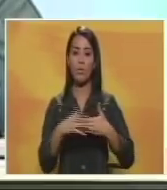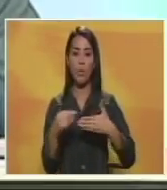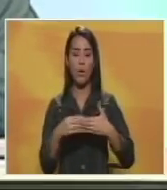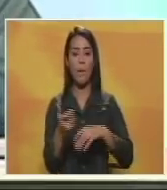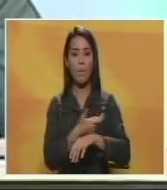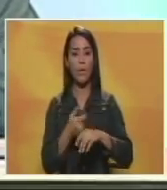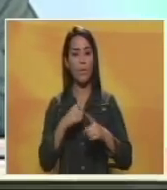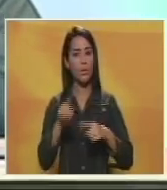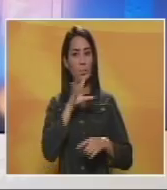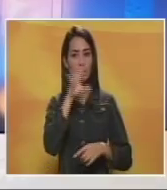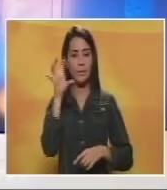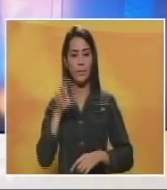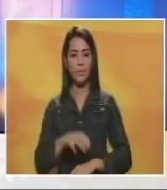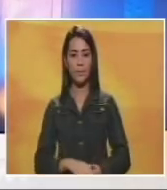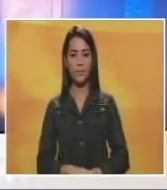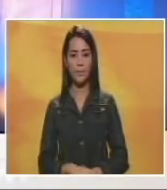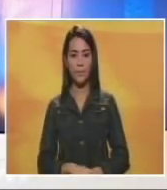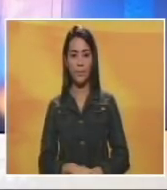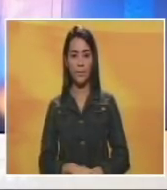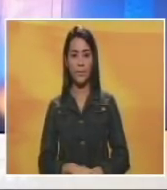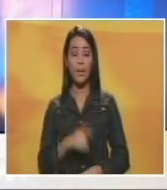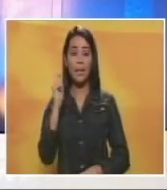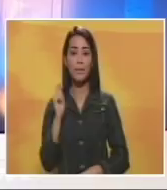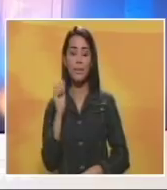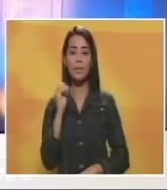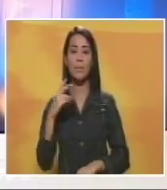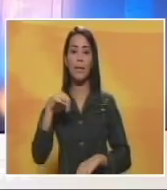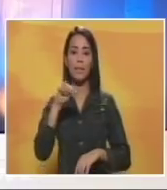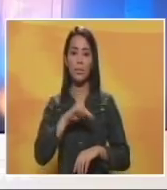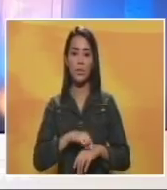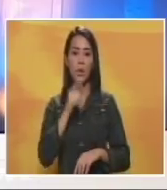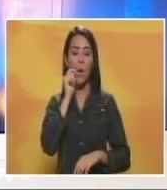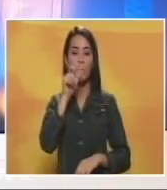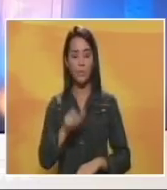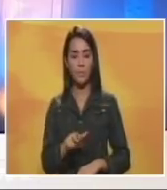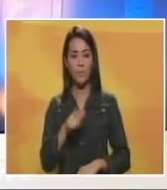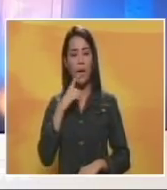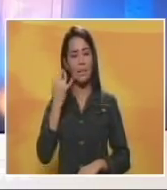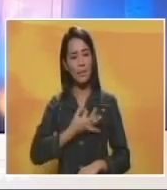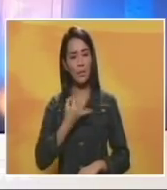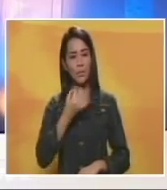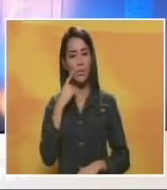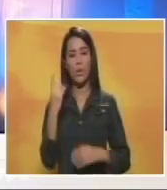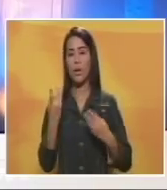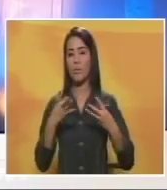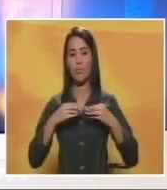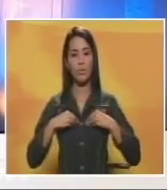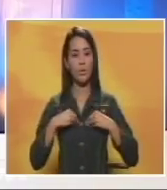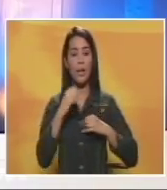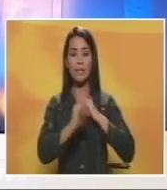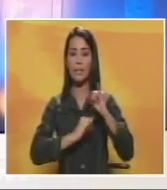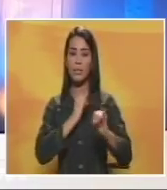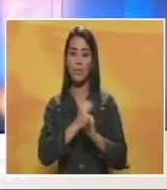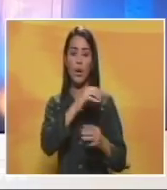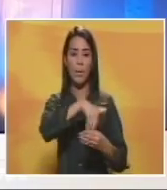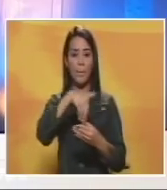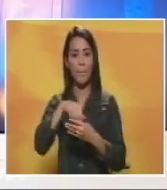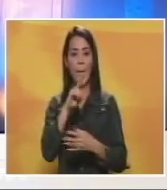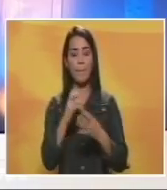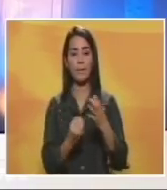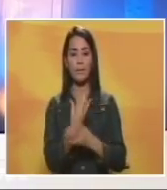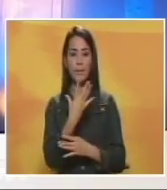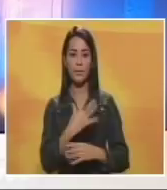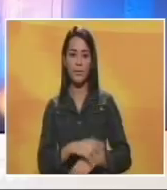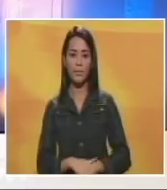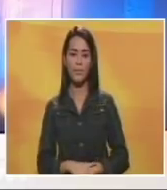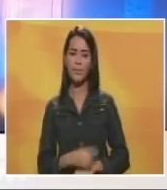gobiernos extranjeros. El diputado de la Asamblea Nacional, Simón Calzadilla, aseguró que el desconocimiento internacional de los comicios del 20 de